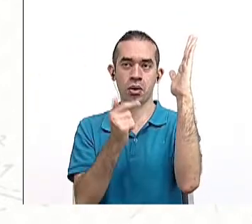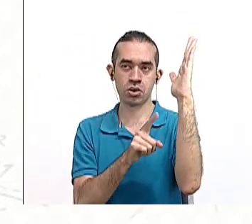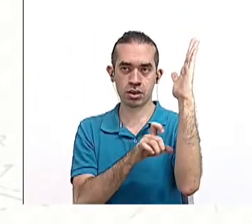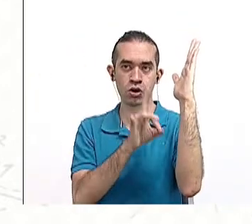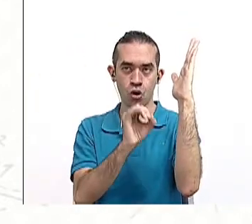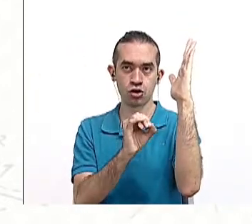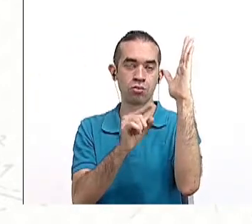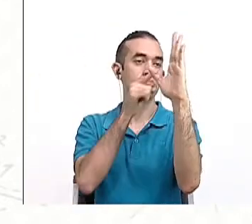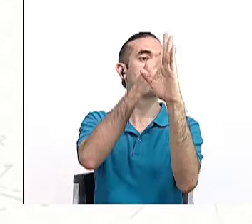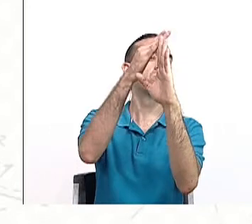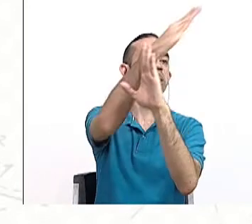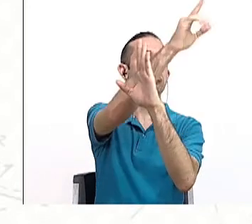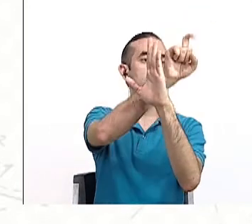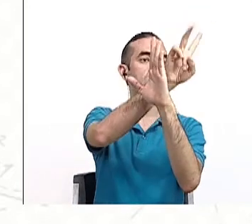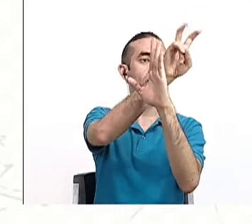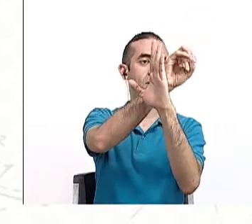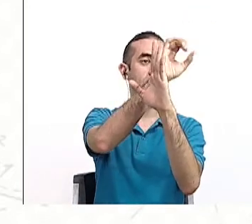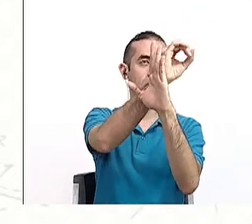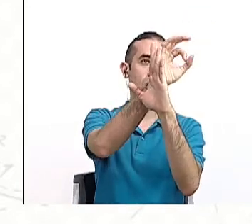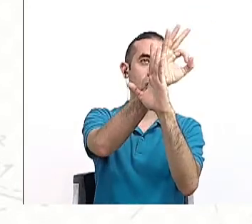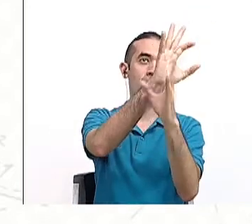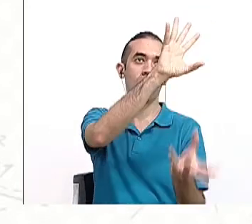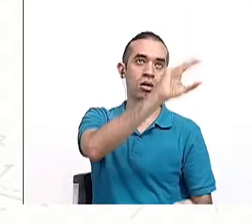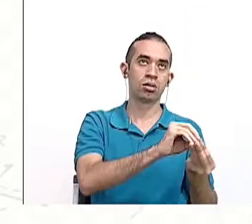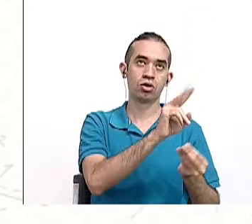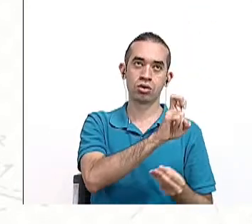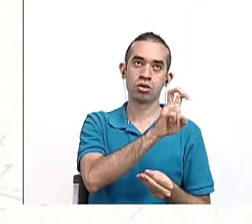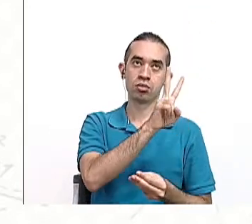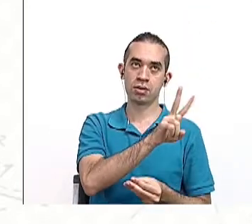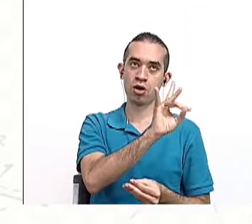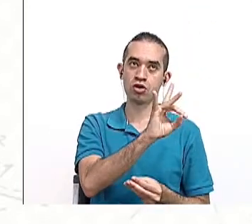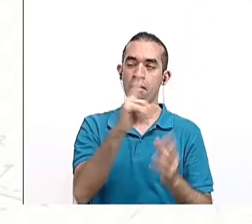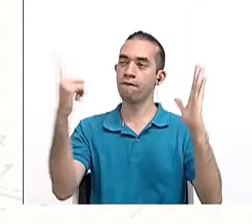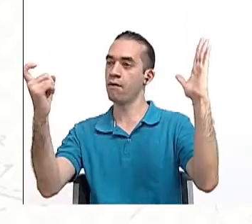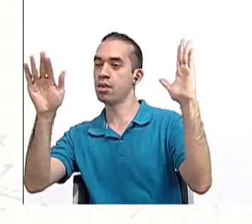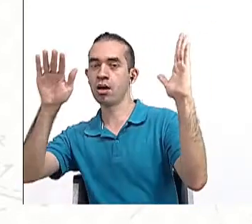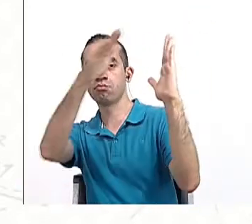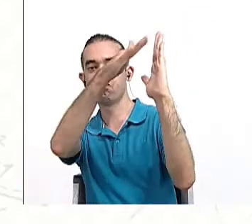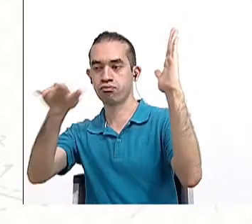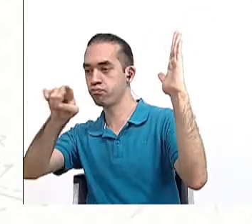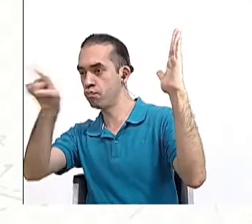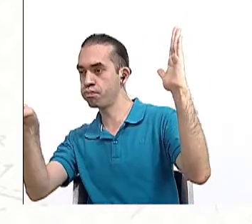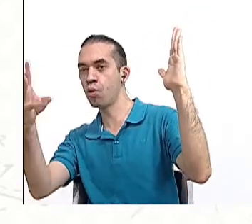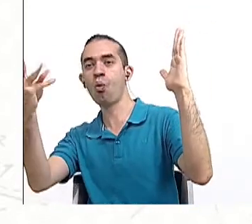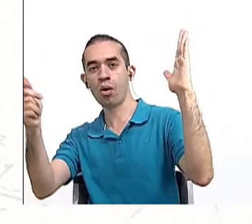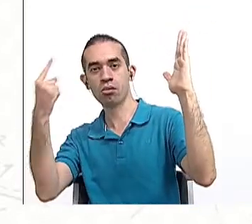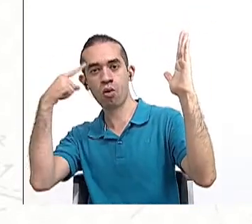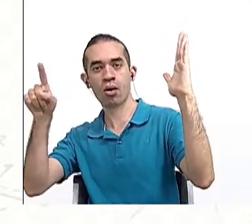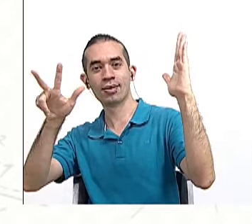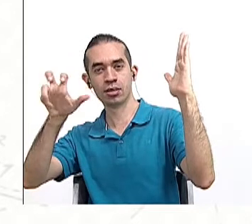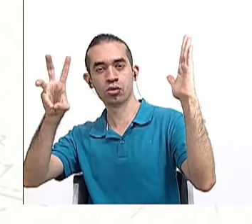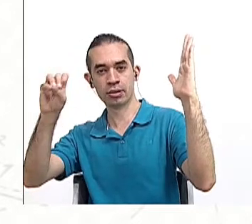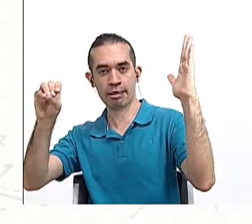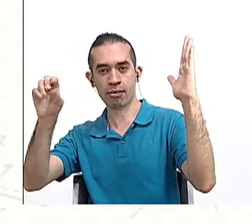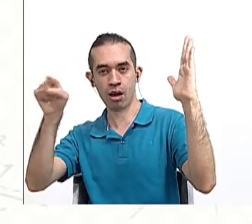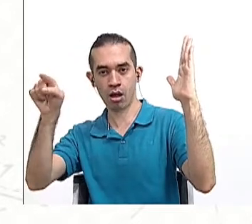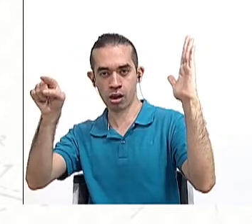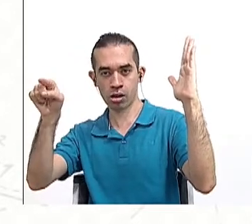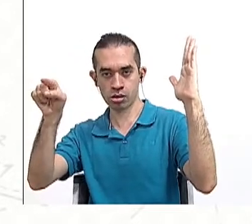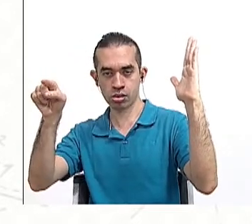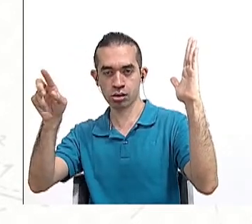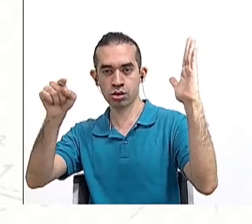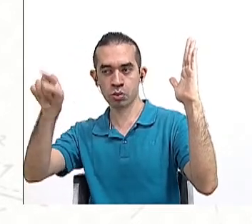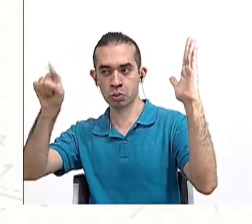228 entonces 228 más que me da 360 a ver a ver a ver muy bien el